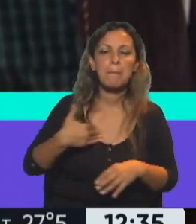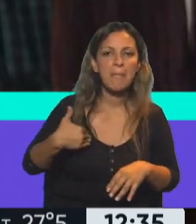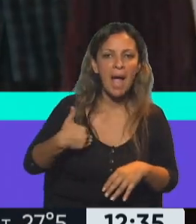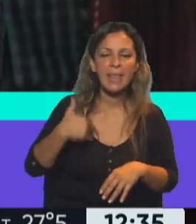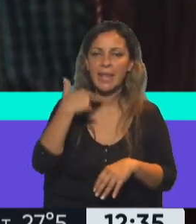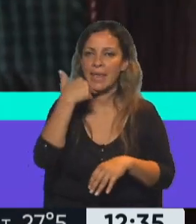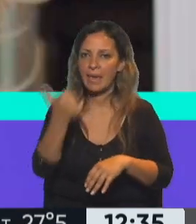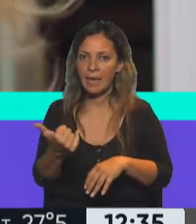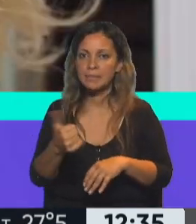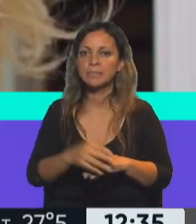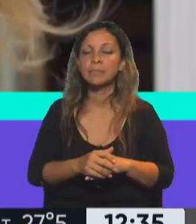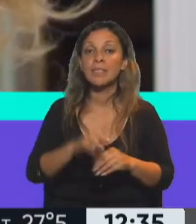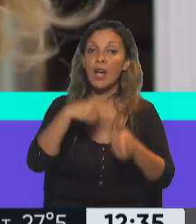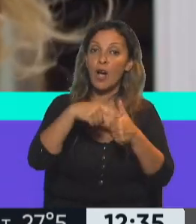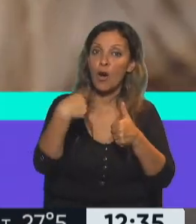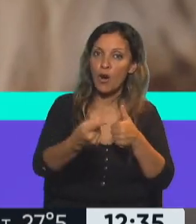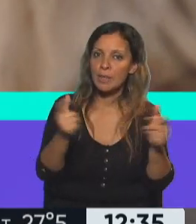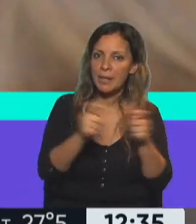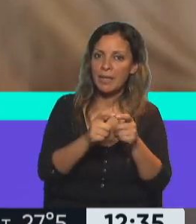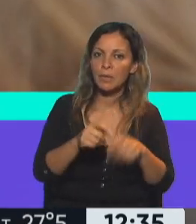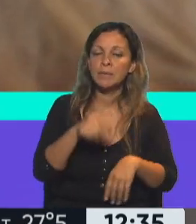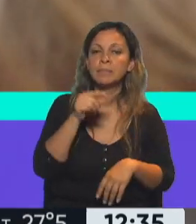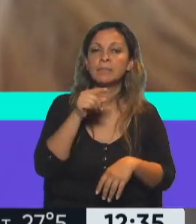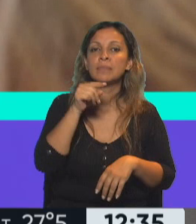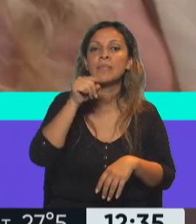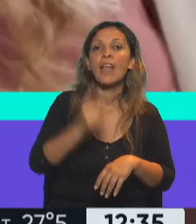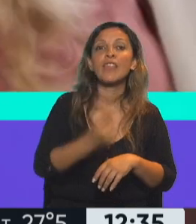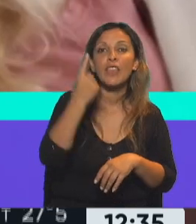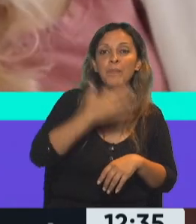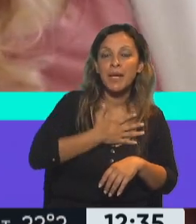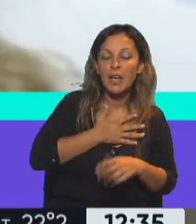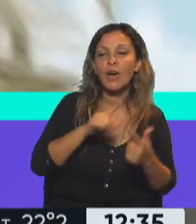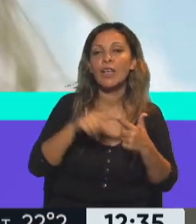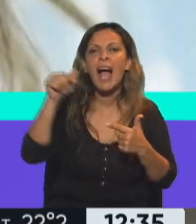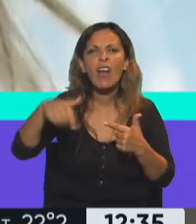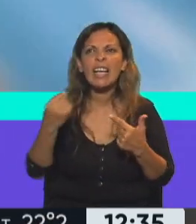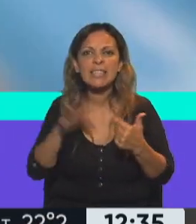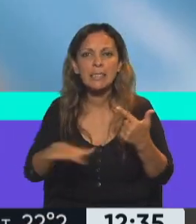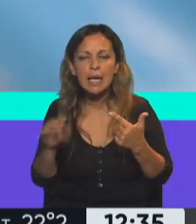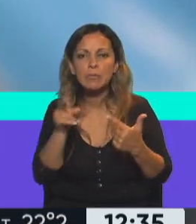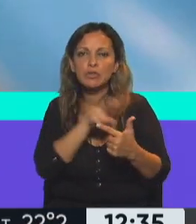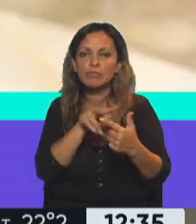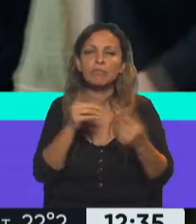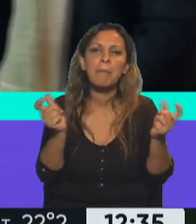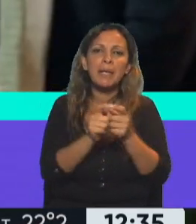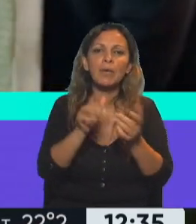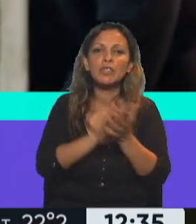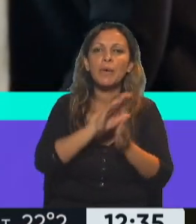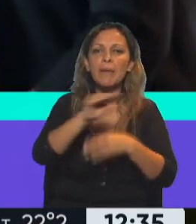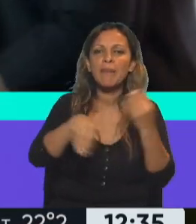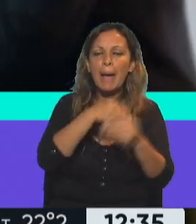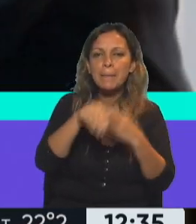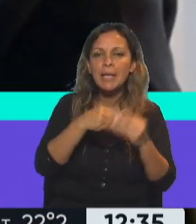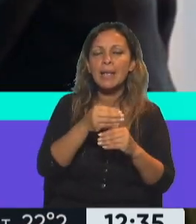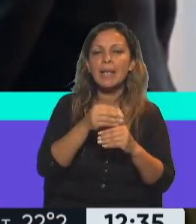y una hija. Dios mío, ¿y ahora qué hemos hecho? Es la secuela de la película de Philippe de Chauveron sobre lo que pasaba con esa familia de